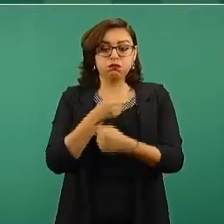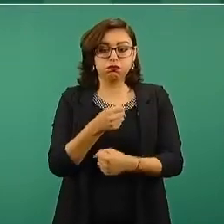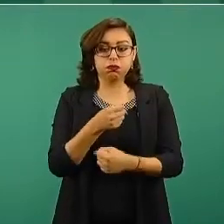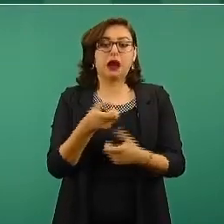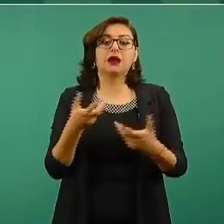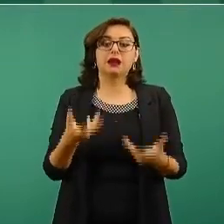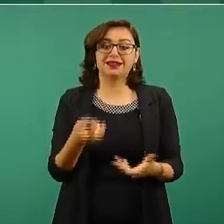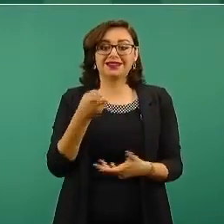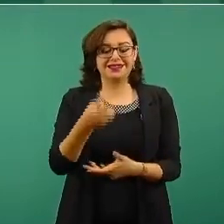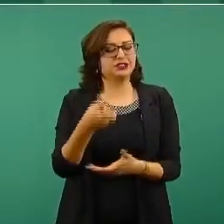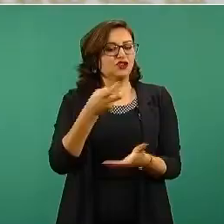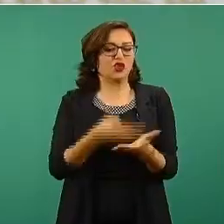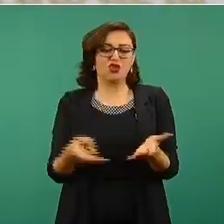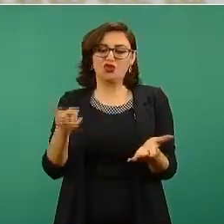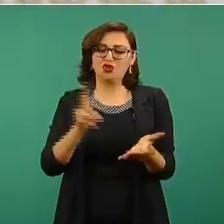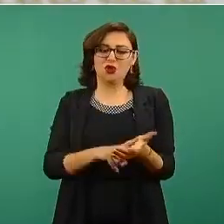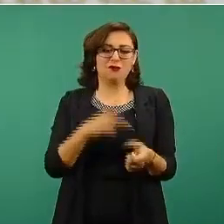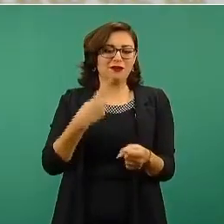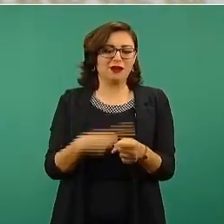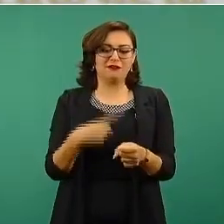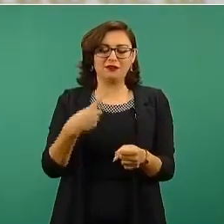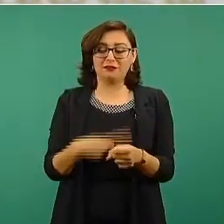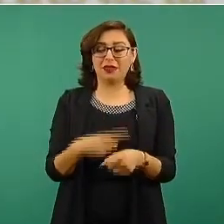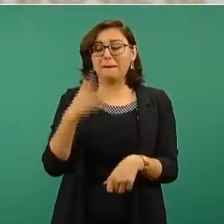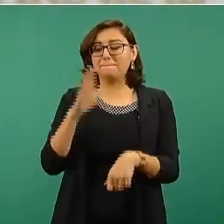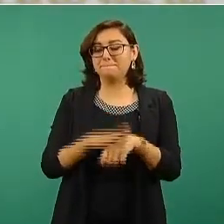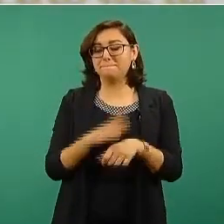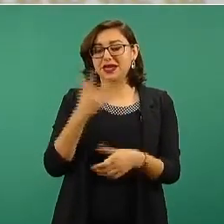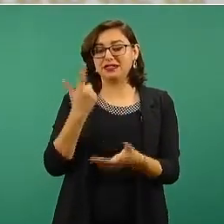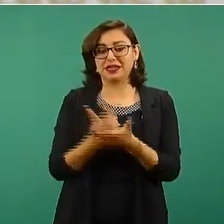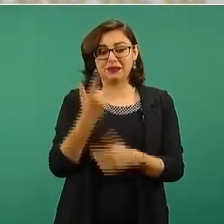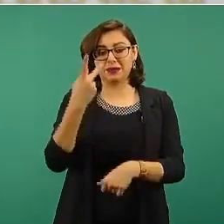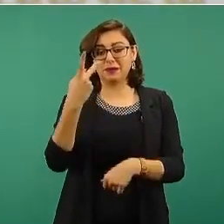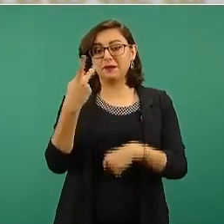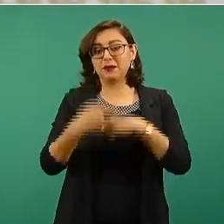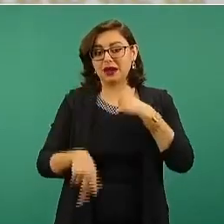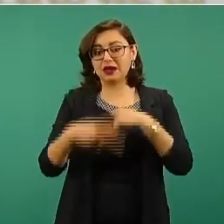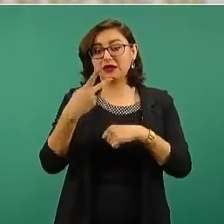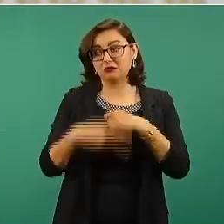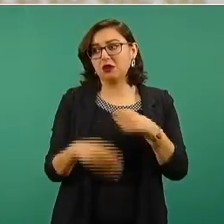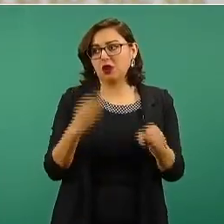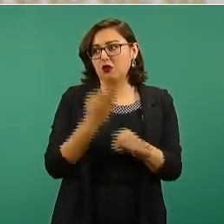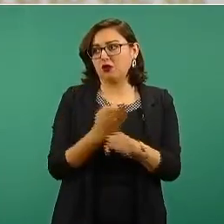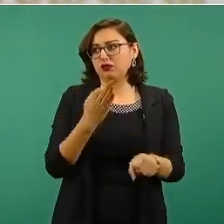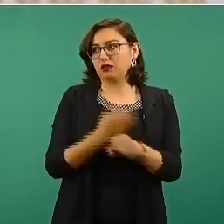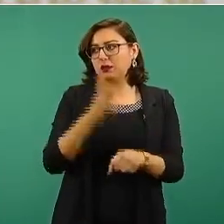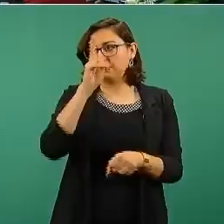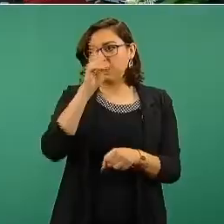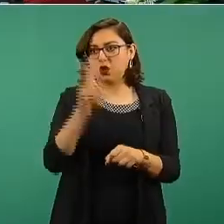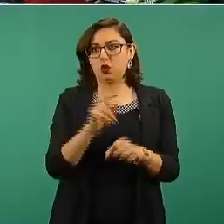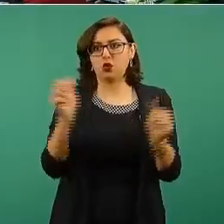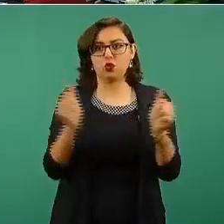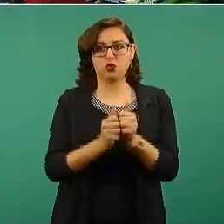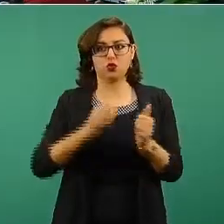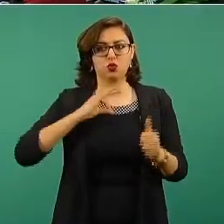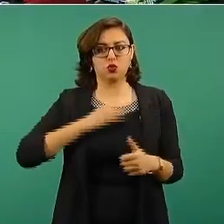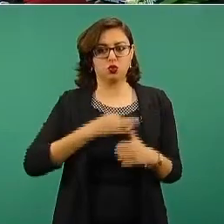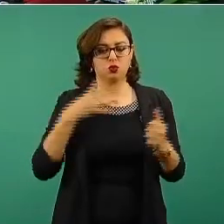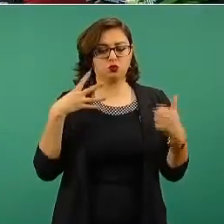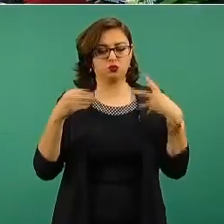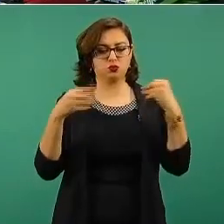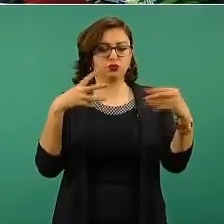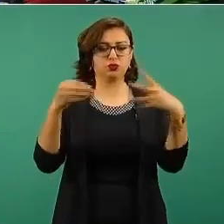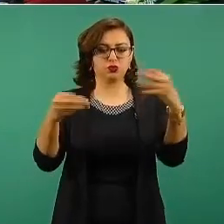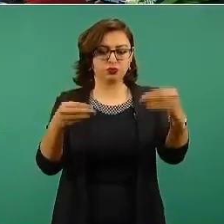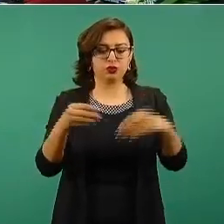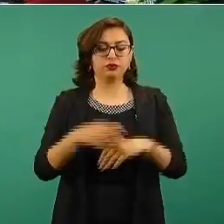a la comorbilidad inclusive de lo que hemos estado sufriendo en la pandemia. Y así progresivamente tenemos